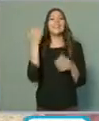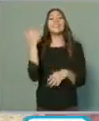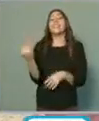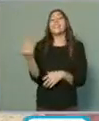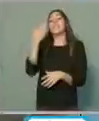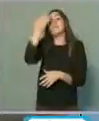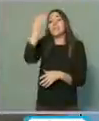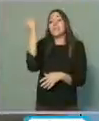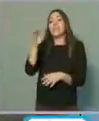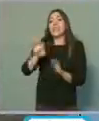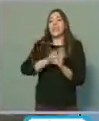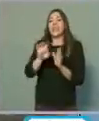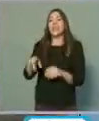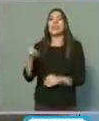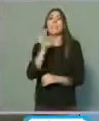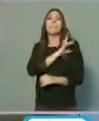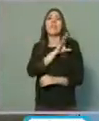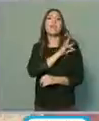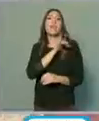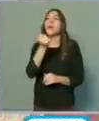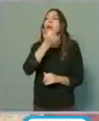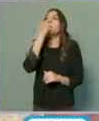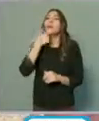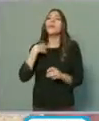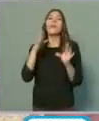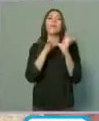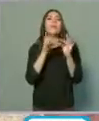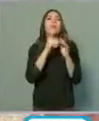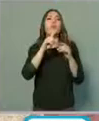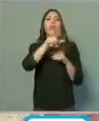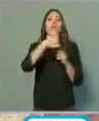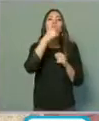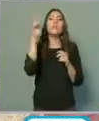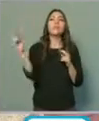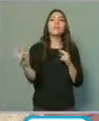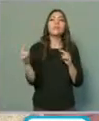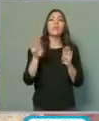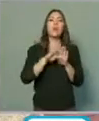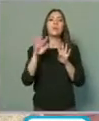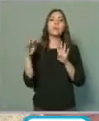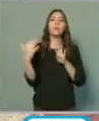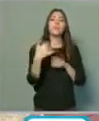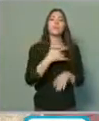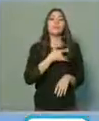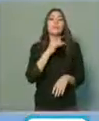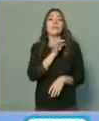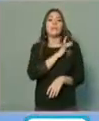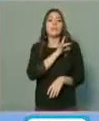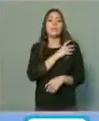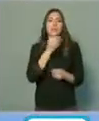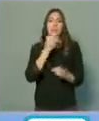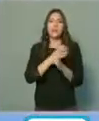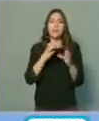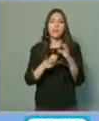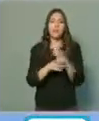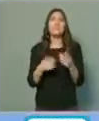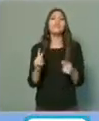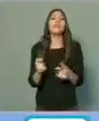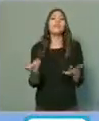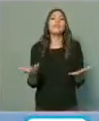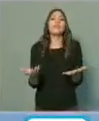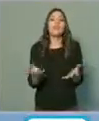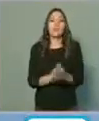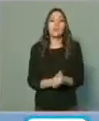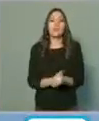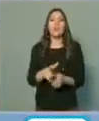sé, pánico escénico, ¿no? O sea, hay muchísimos tipos diferentes de pánicos y de estas anclas. ¿Qué pueden hacer?